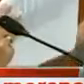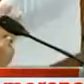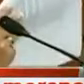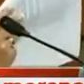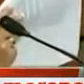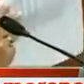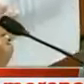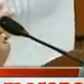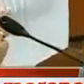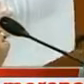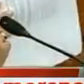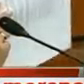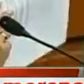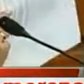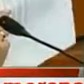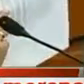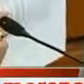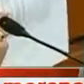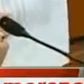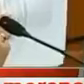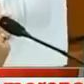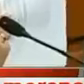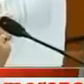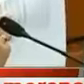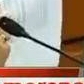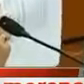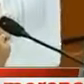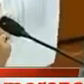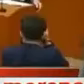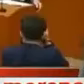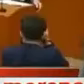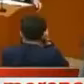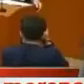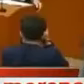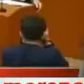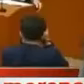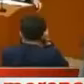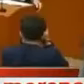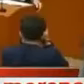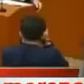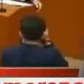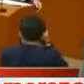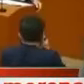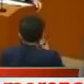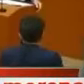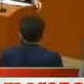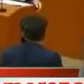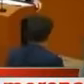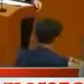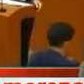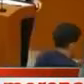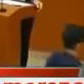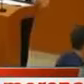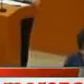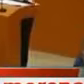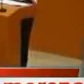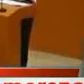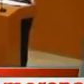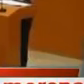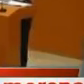del petróleo el año pasado en 80 dólares y la gasolina no estaba al precio de lo que está ahorita.